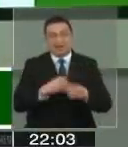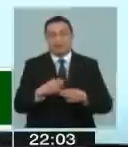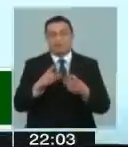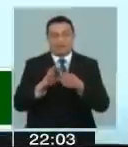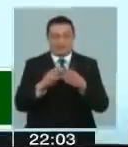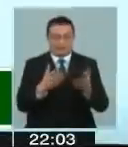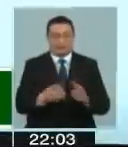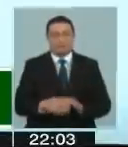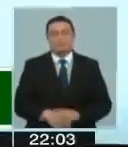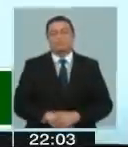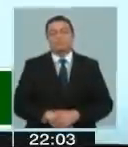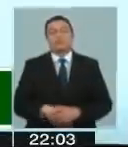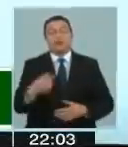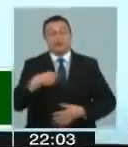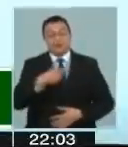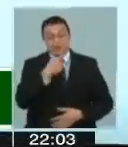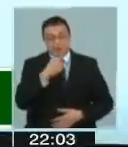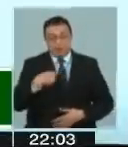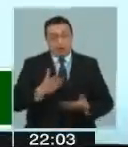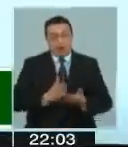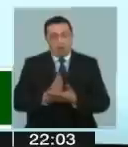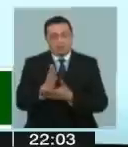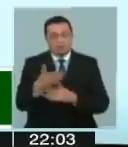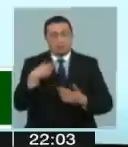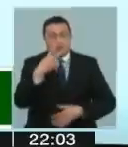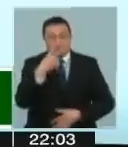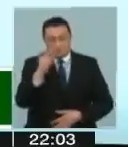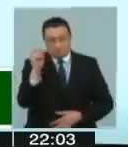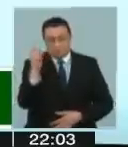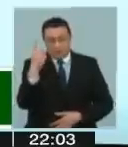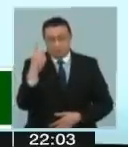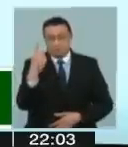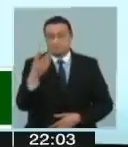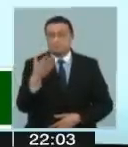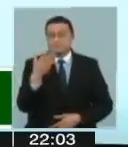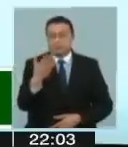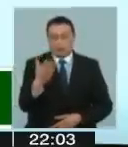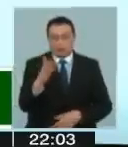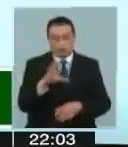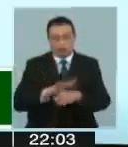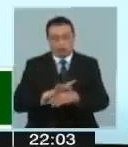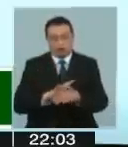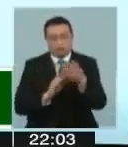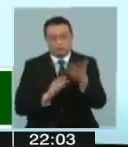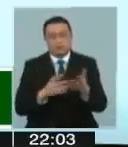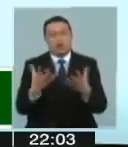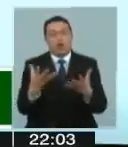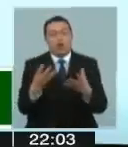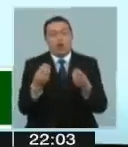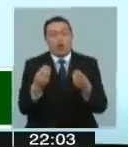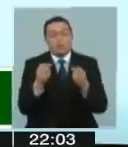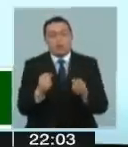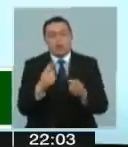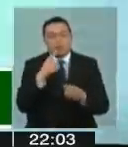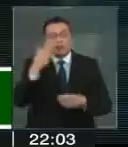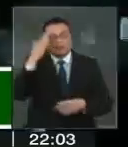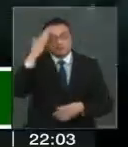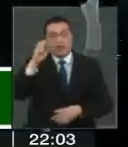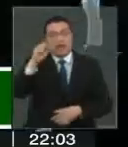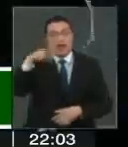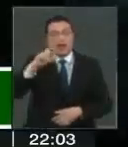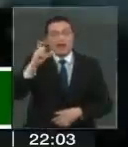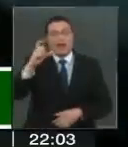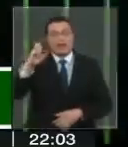usted. Y quiero comenzar, primero, doctora, ¿cómo podemos definir el síndrome